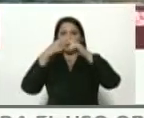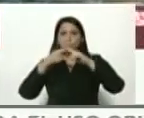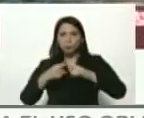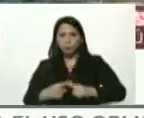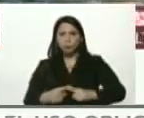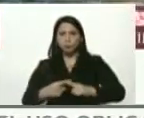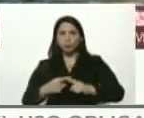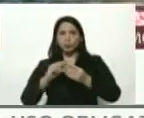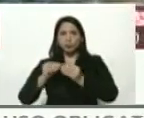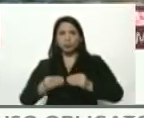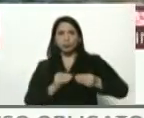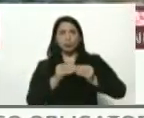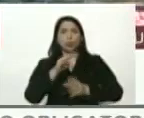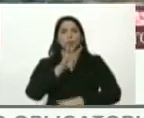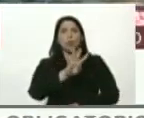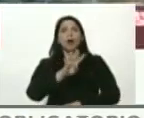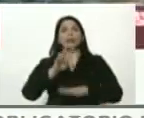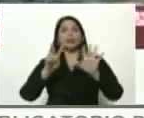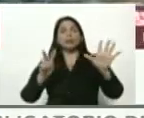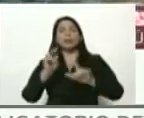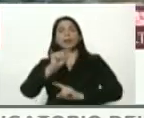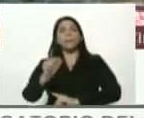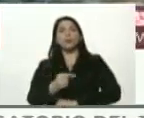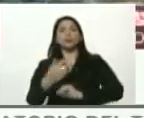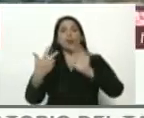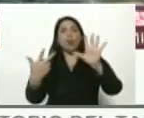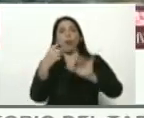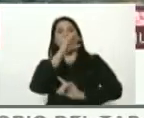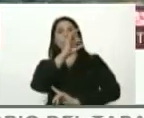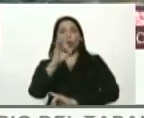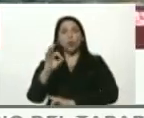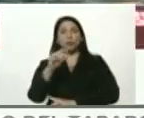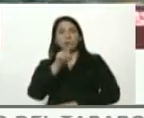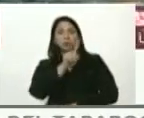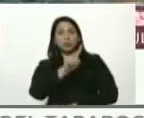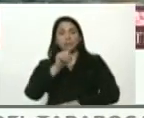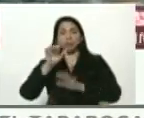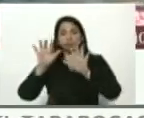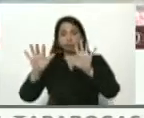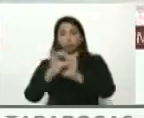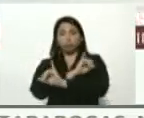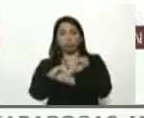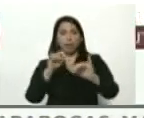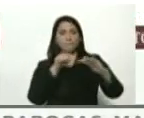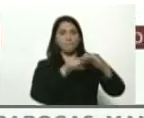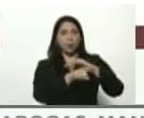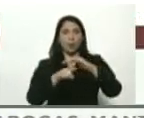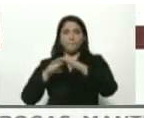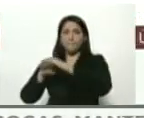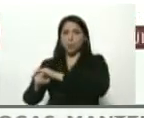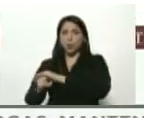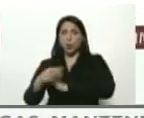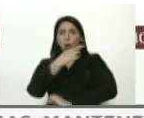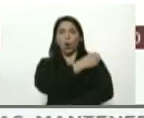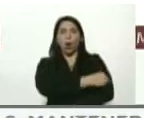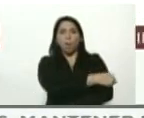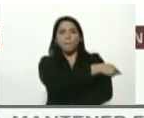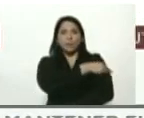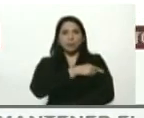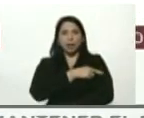recuperación del 47.8%. 110 ya están ingresados en